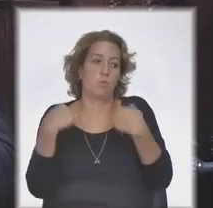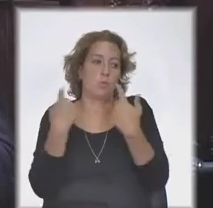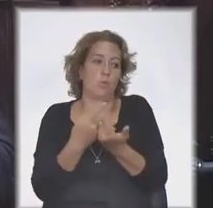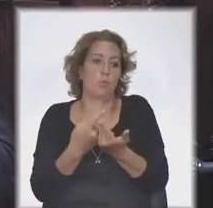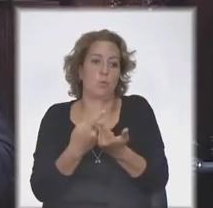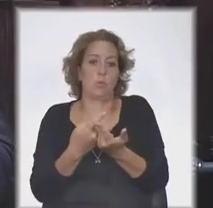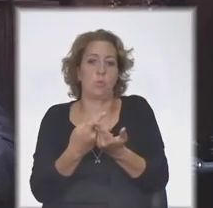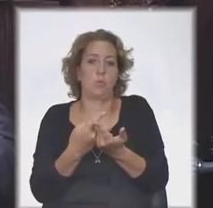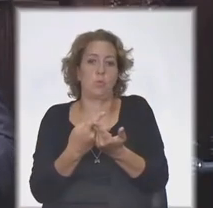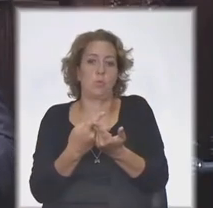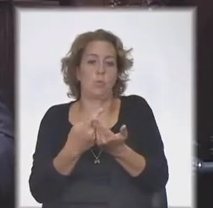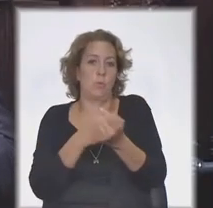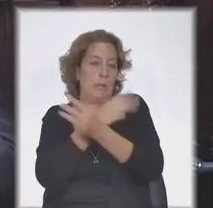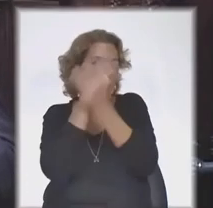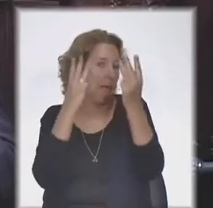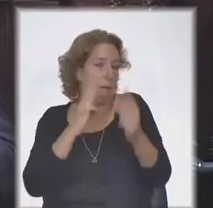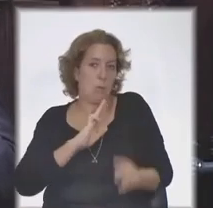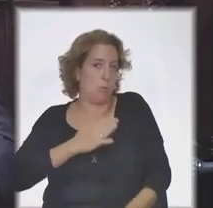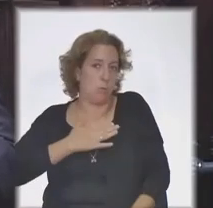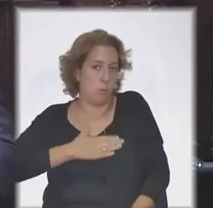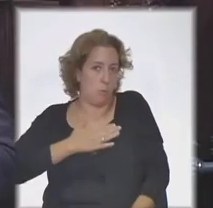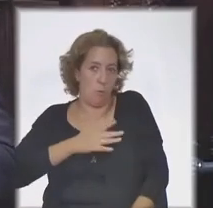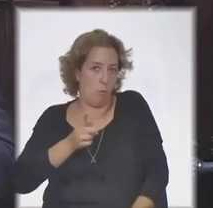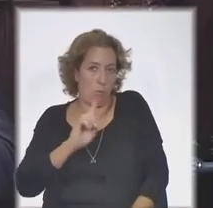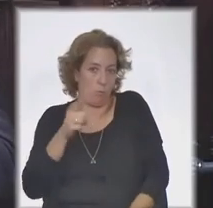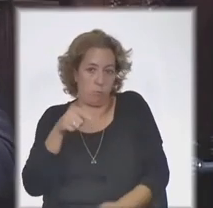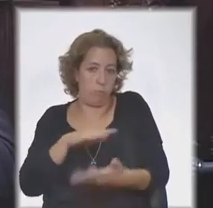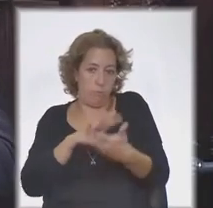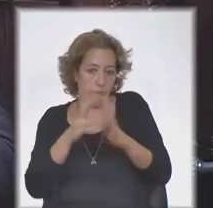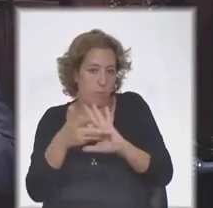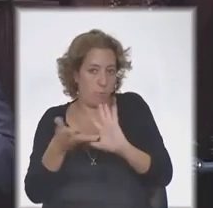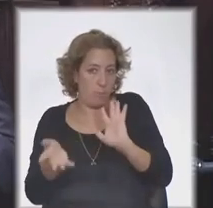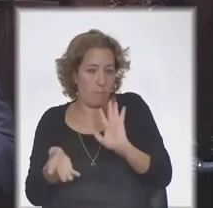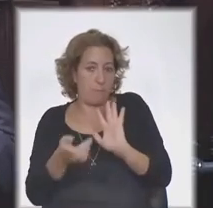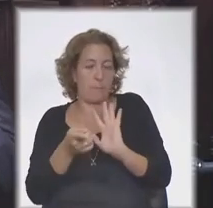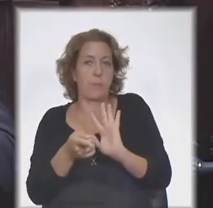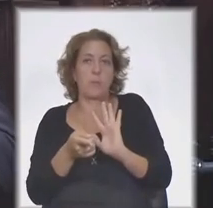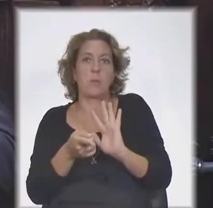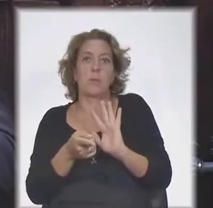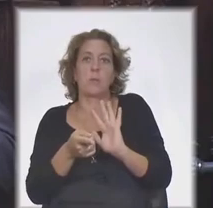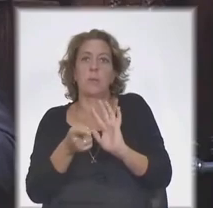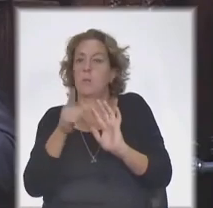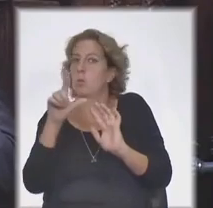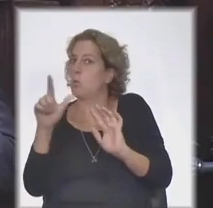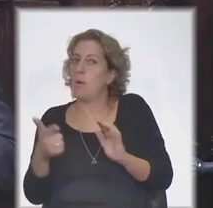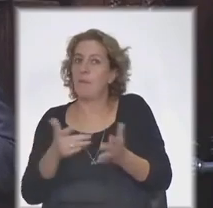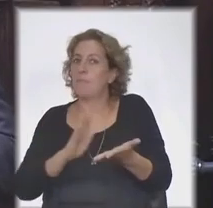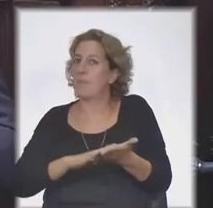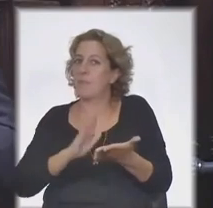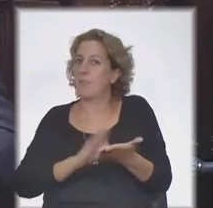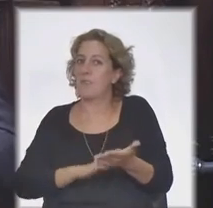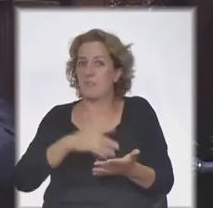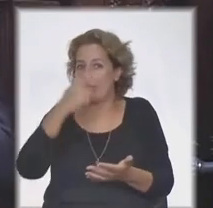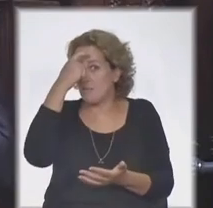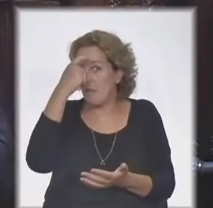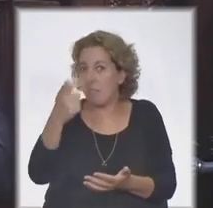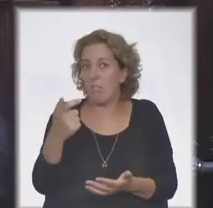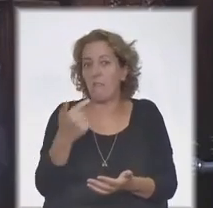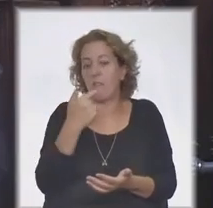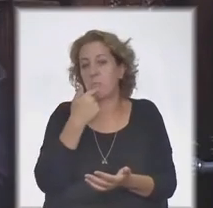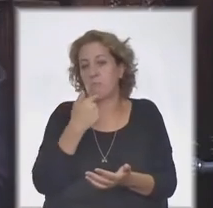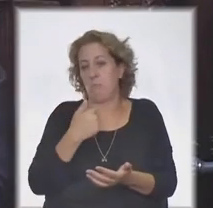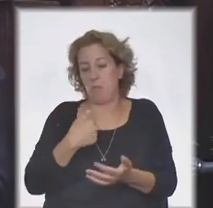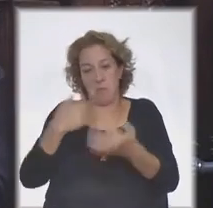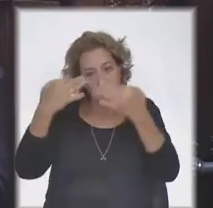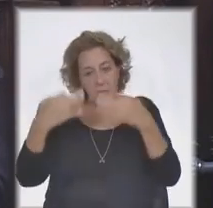Nosotros, en general, no compartimos el instrumento. Como dijimos, no hay evidencia científica que lo